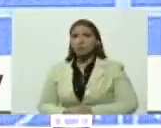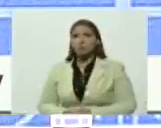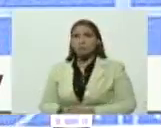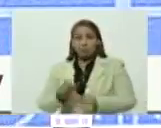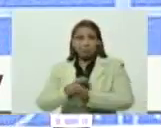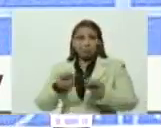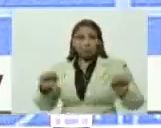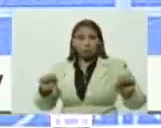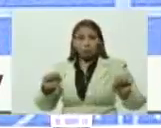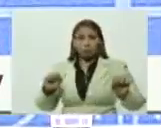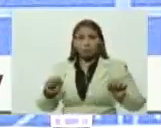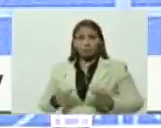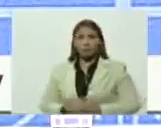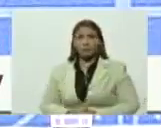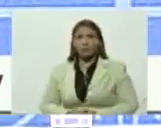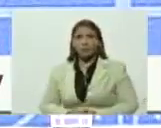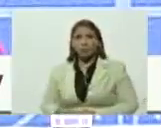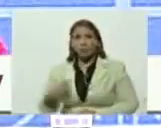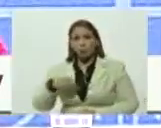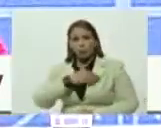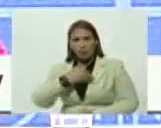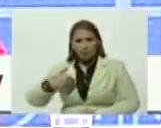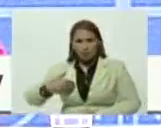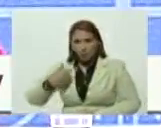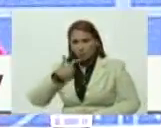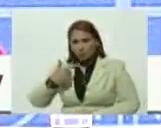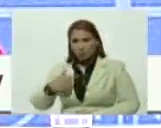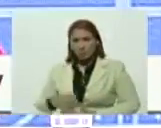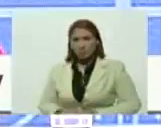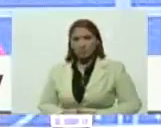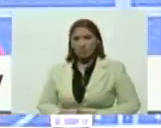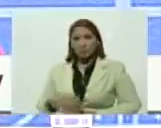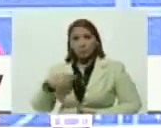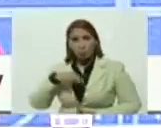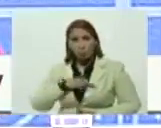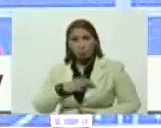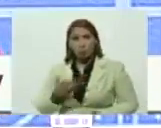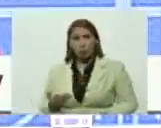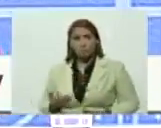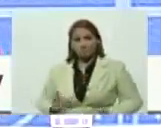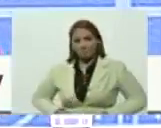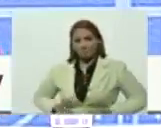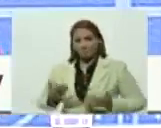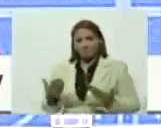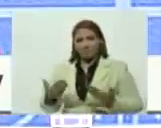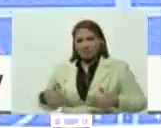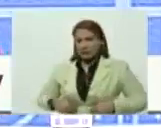hecho imposible. Queremos decirle que estamos poniendo todo nuestro